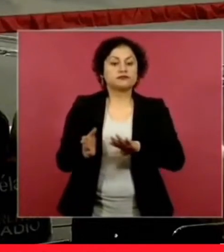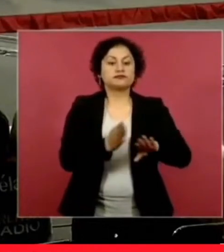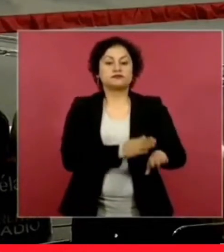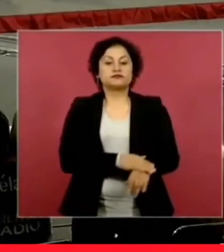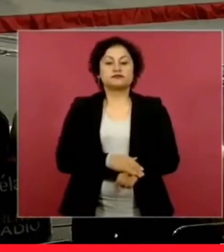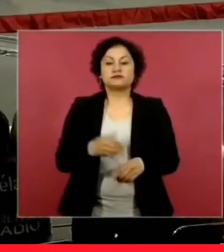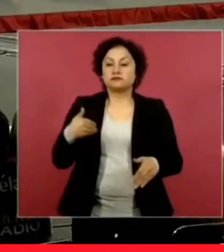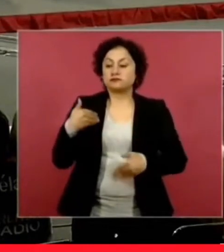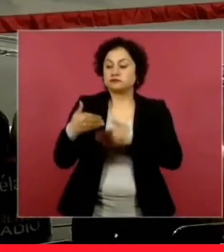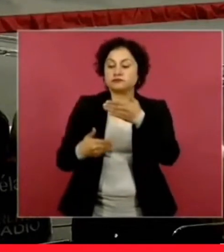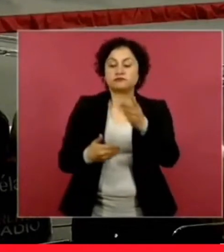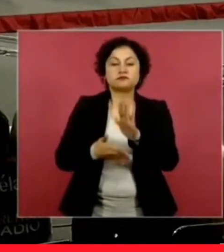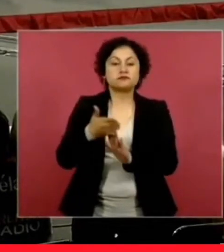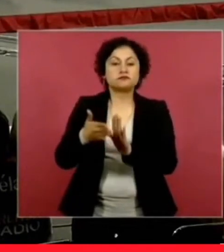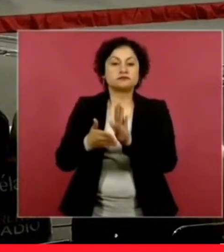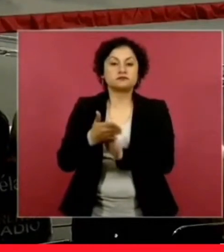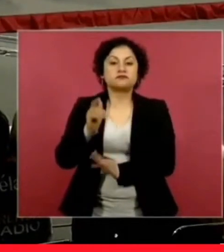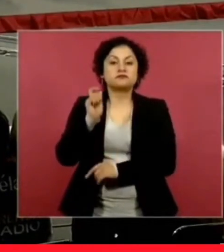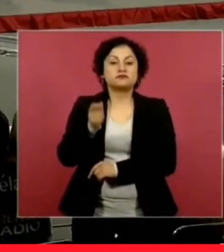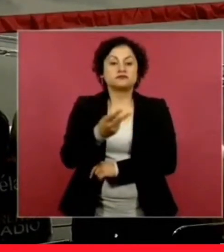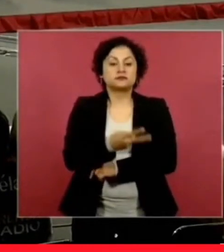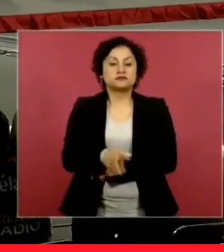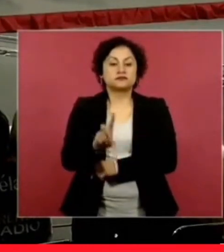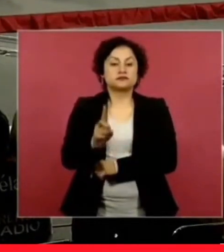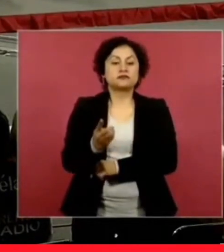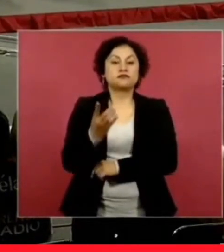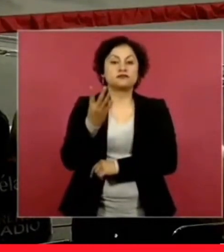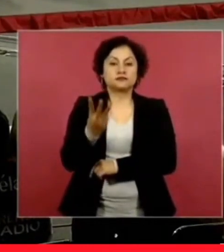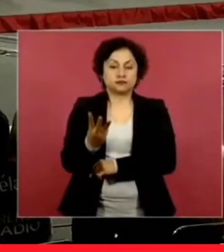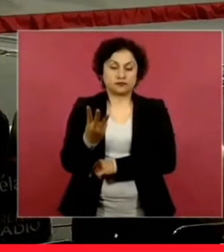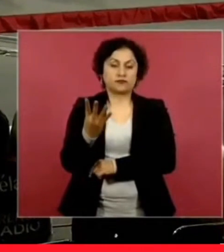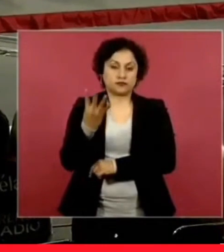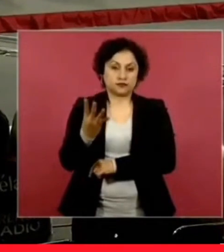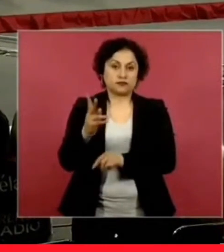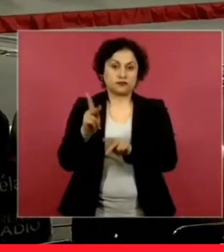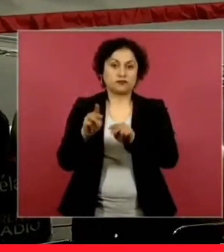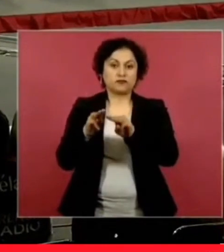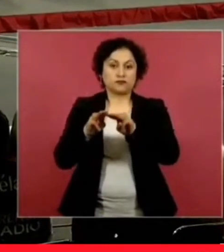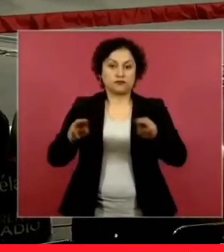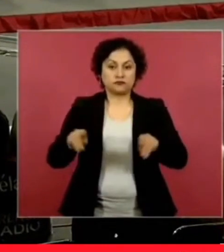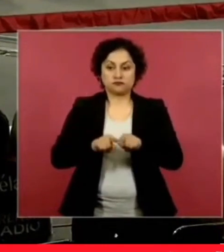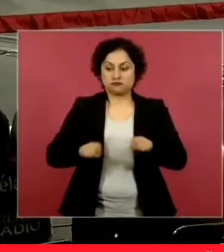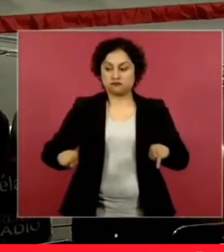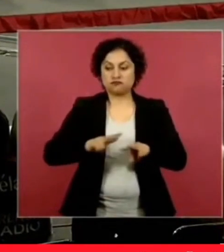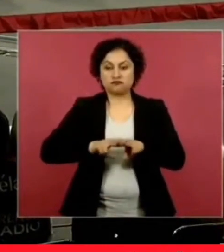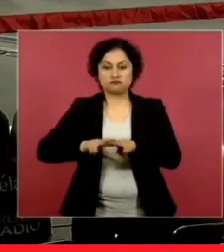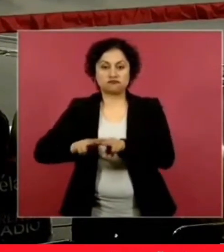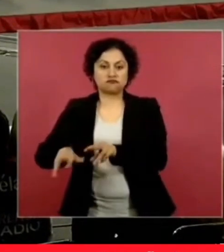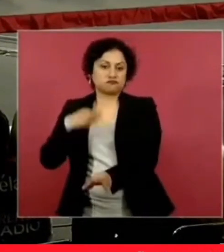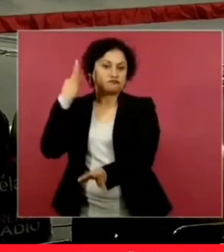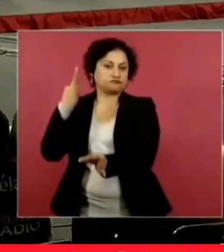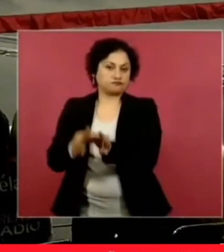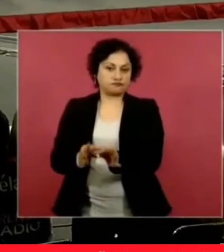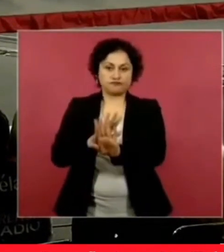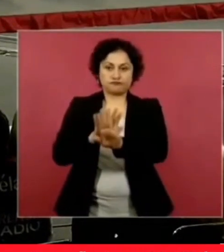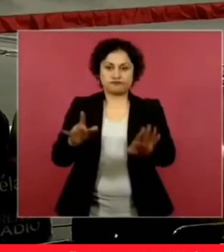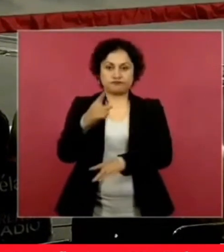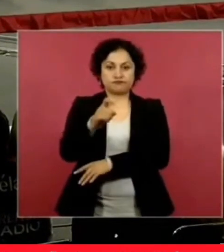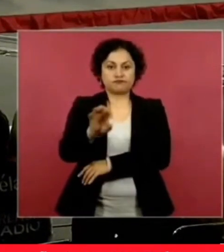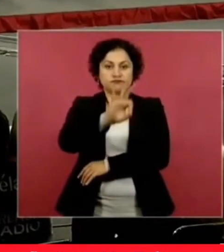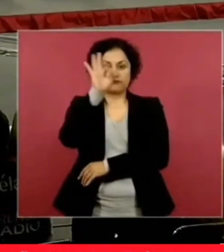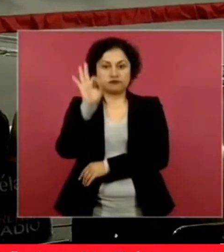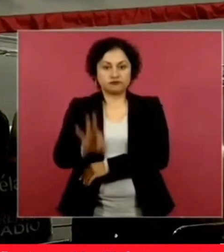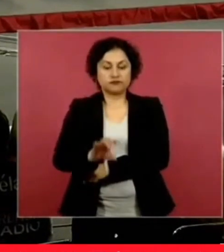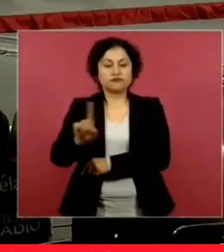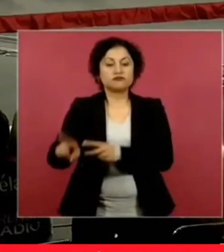doscientos treinta y cuatro kilómetros de vía concluida al cien por ciento las estaciones ya están por